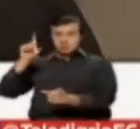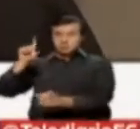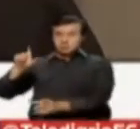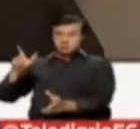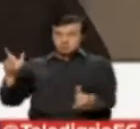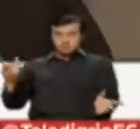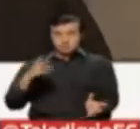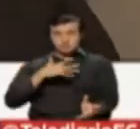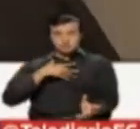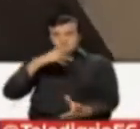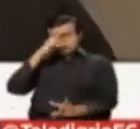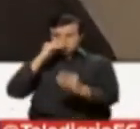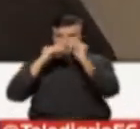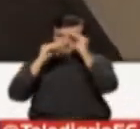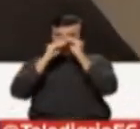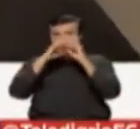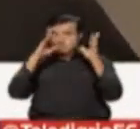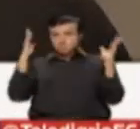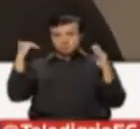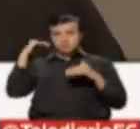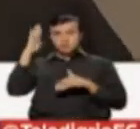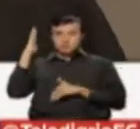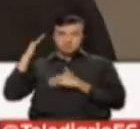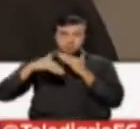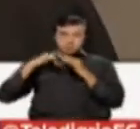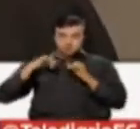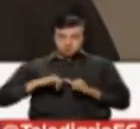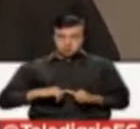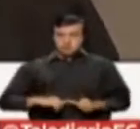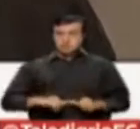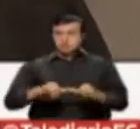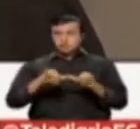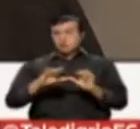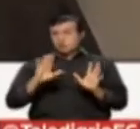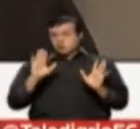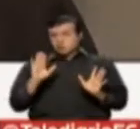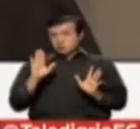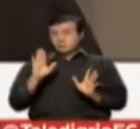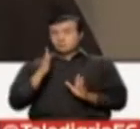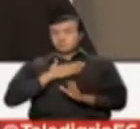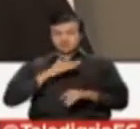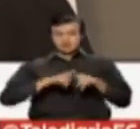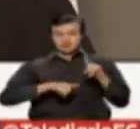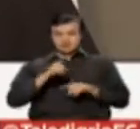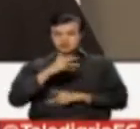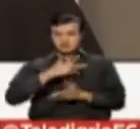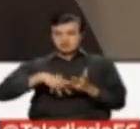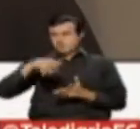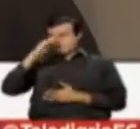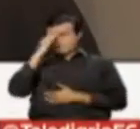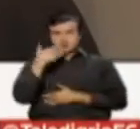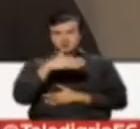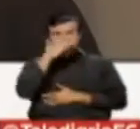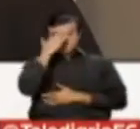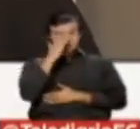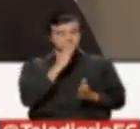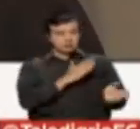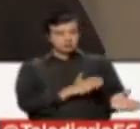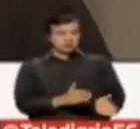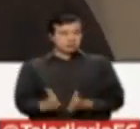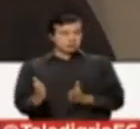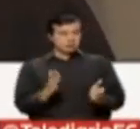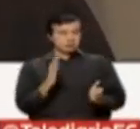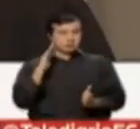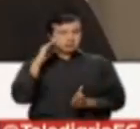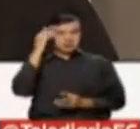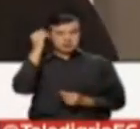y yo haciendo mucho más y más con mis compañeros yo sé que ya tienes planificado en